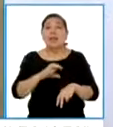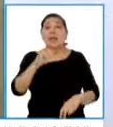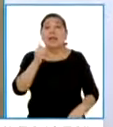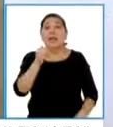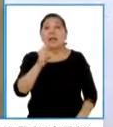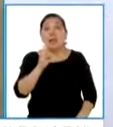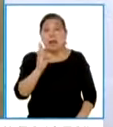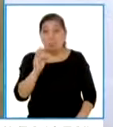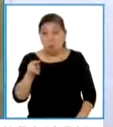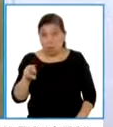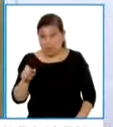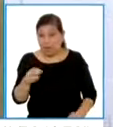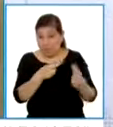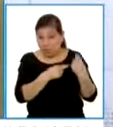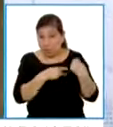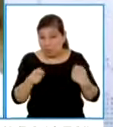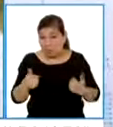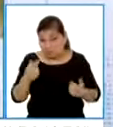Carbone, ¿considera usted?